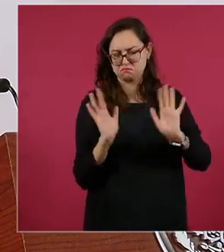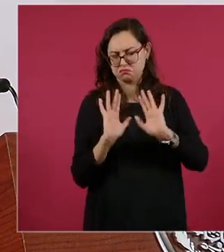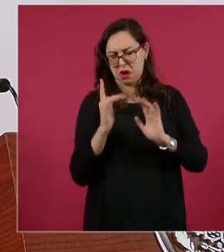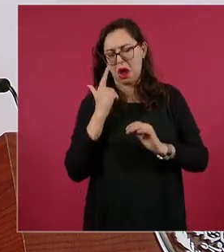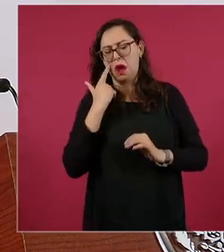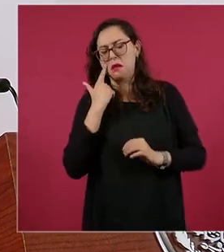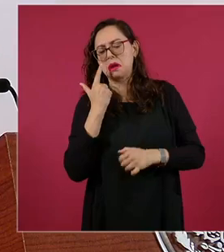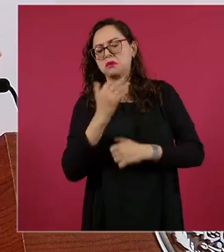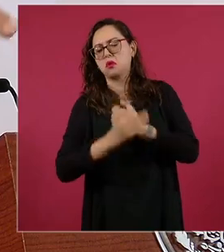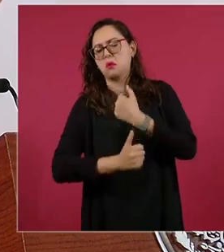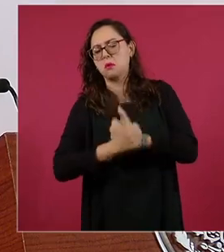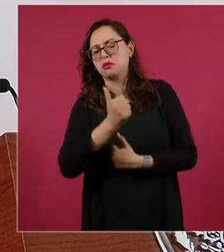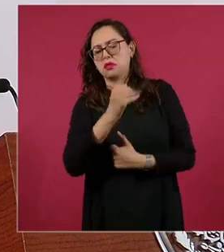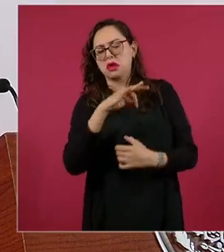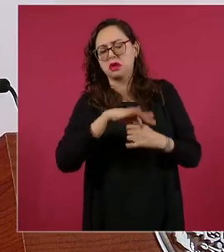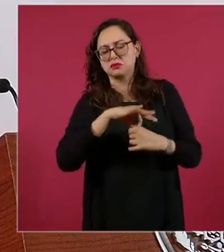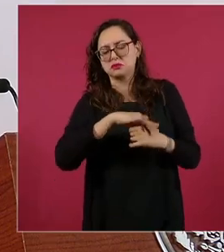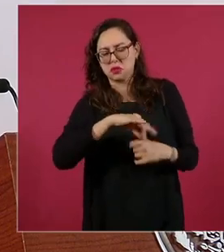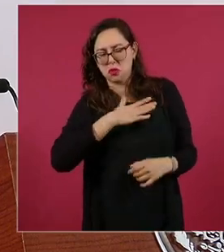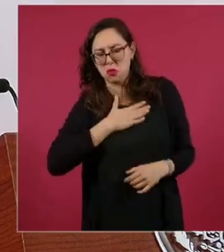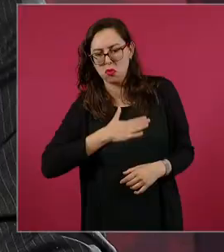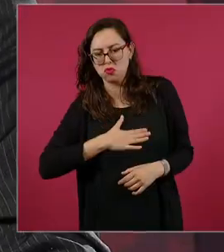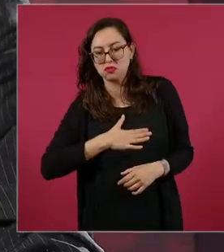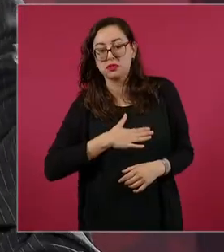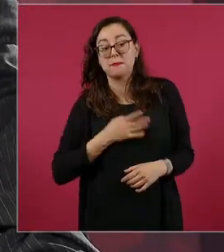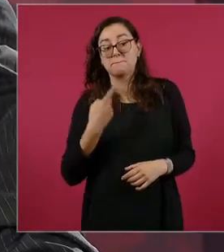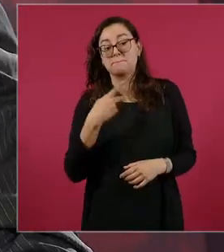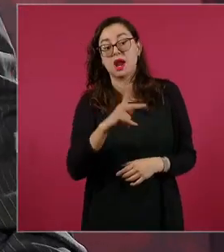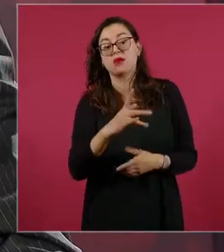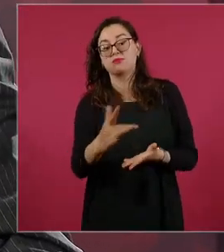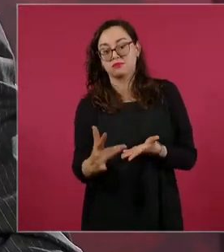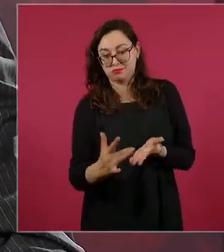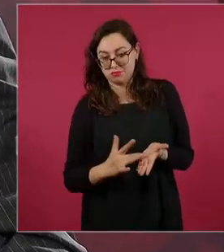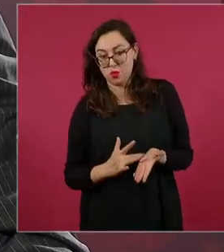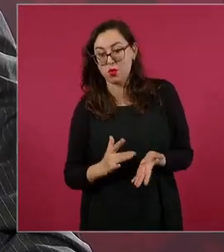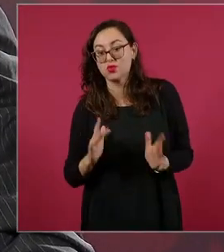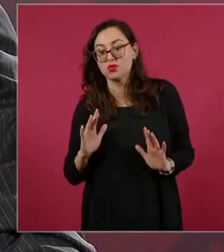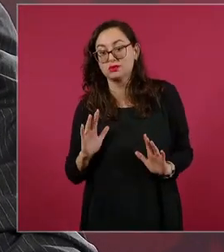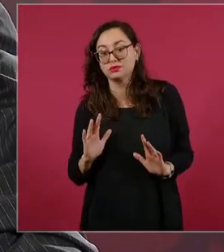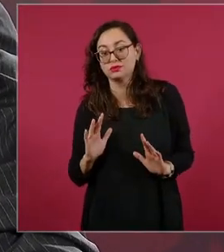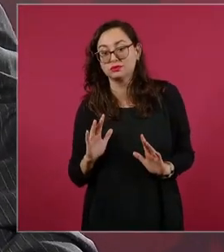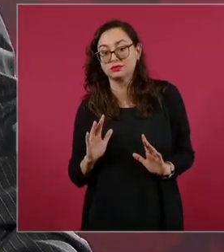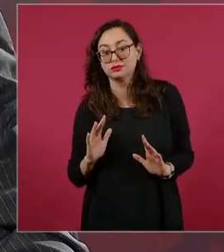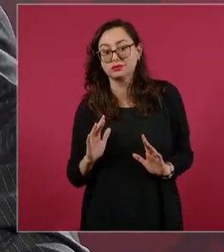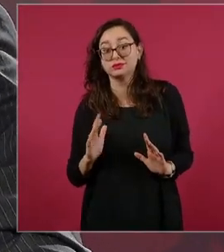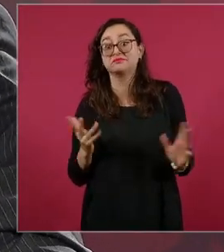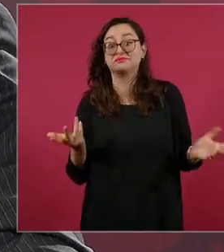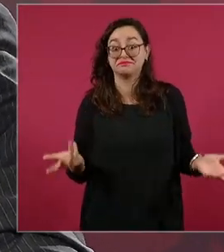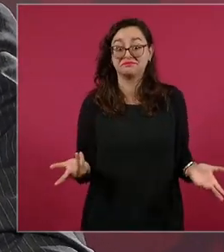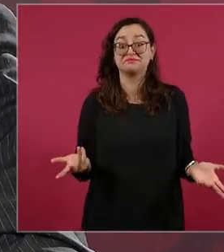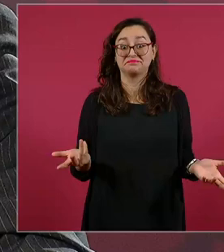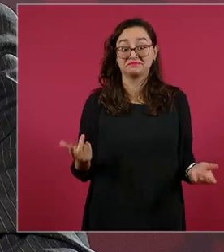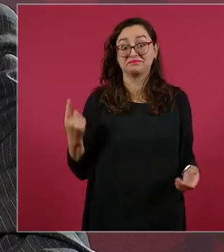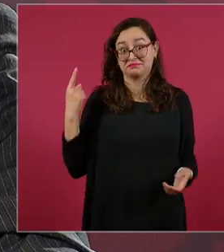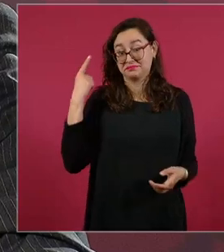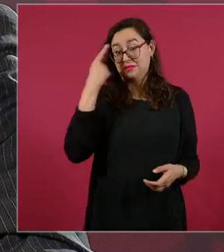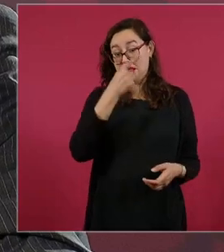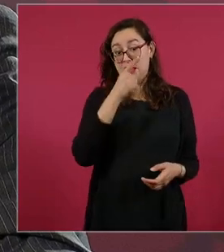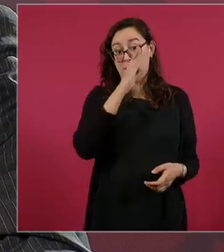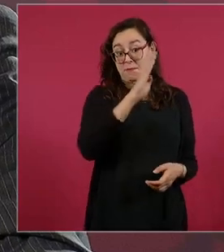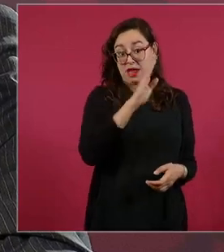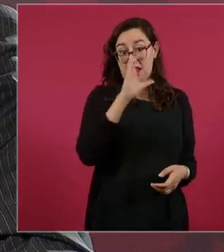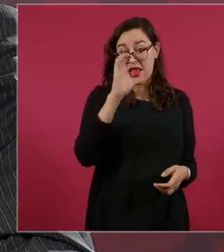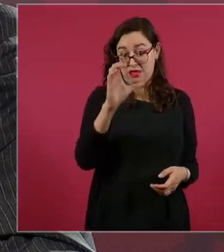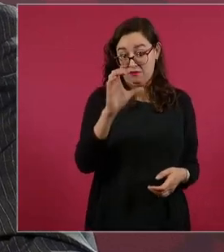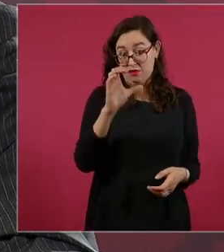y así fue en Baja California primer gobernador de la